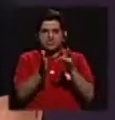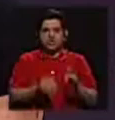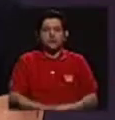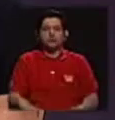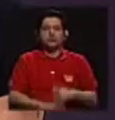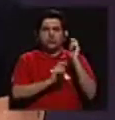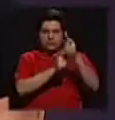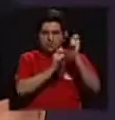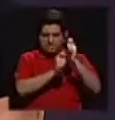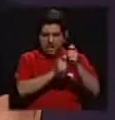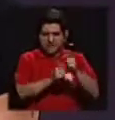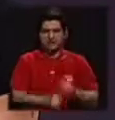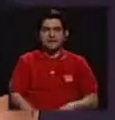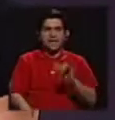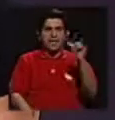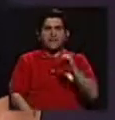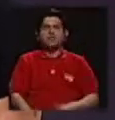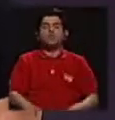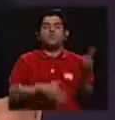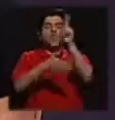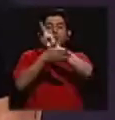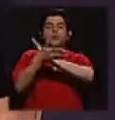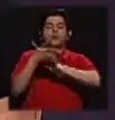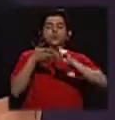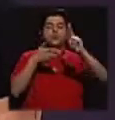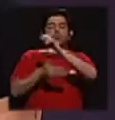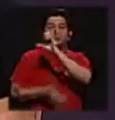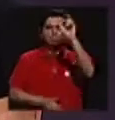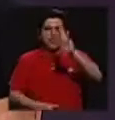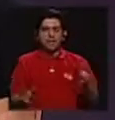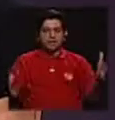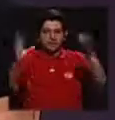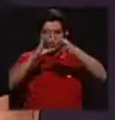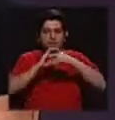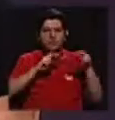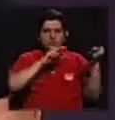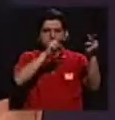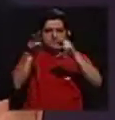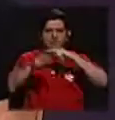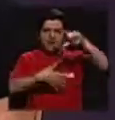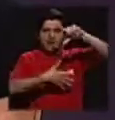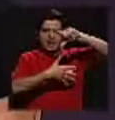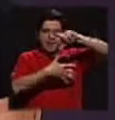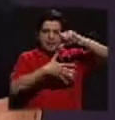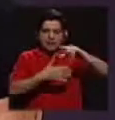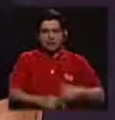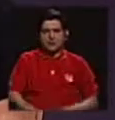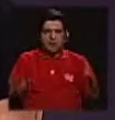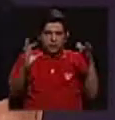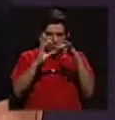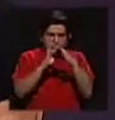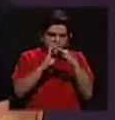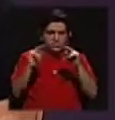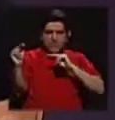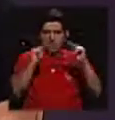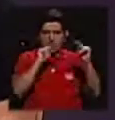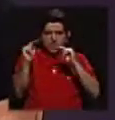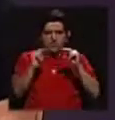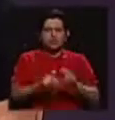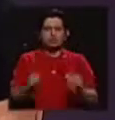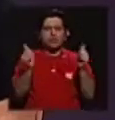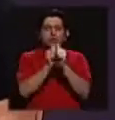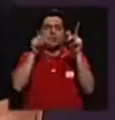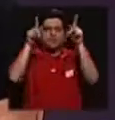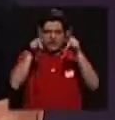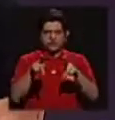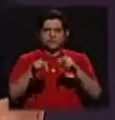pesquera. Asimismo, la Universidad de Costa Rica se unió al Observatorio Latinoamericano sobre Trata y Tráfico